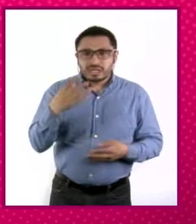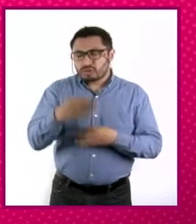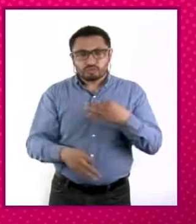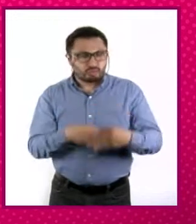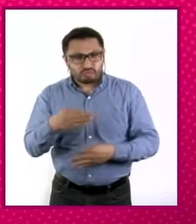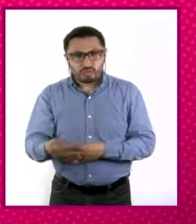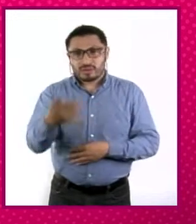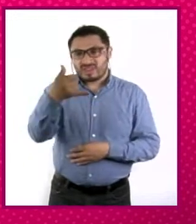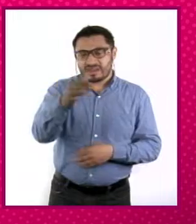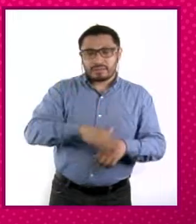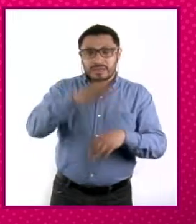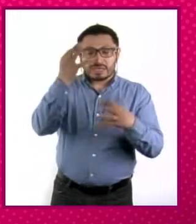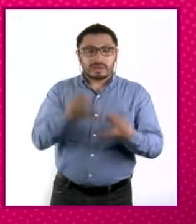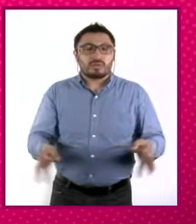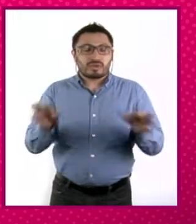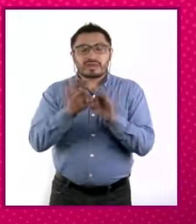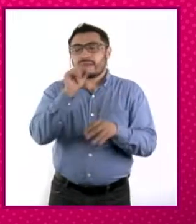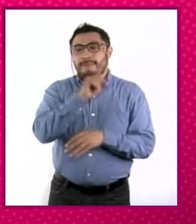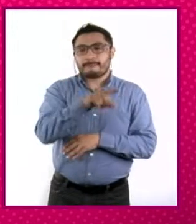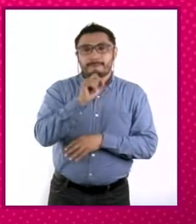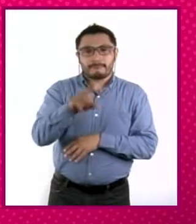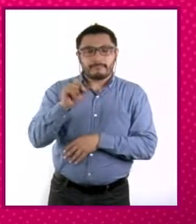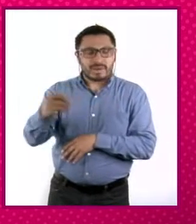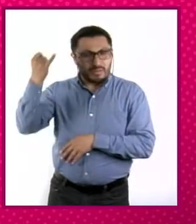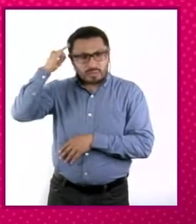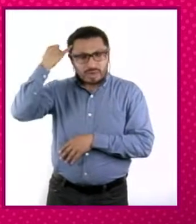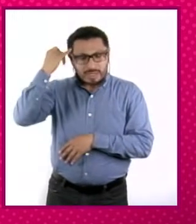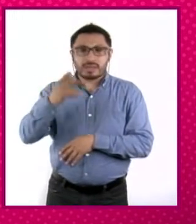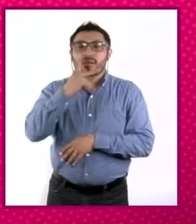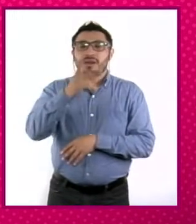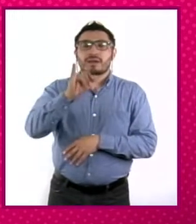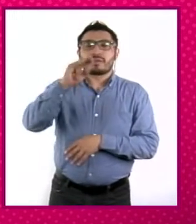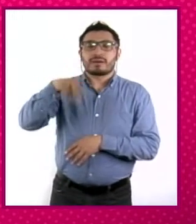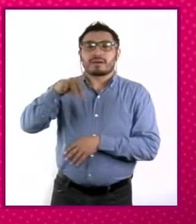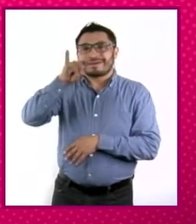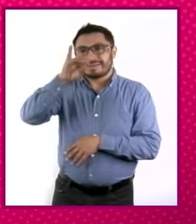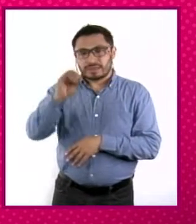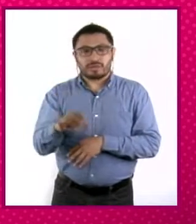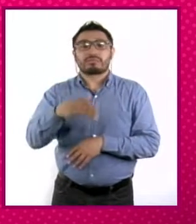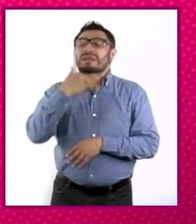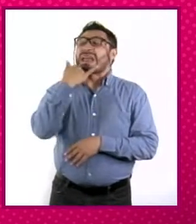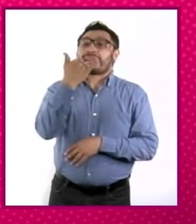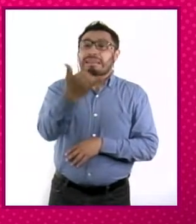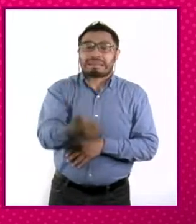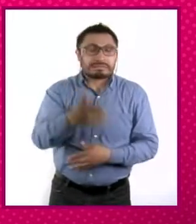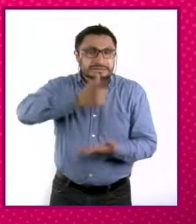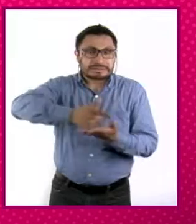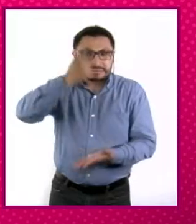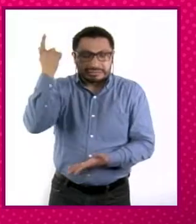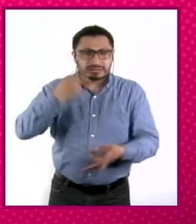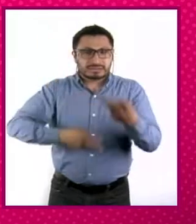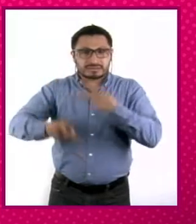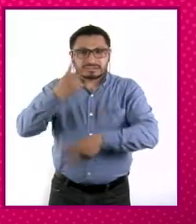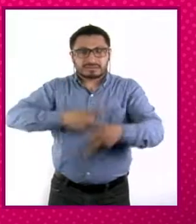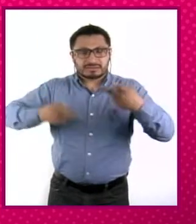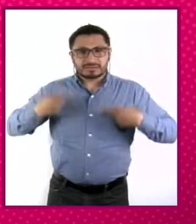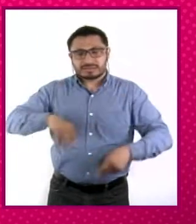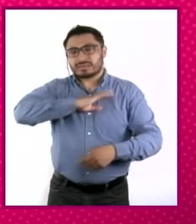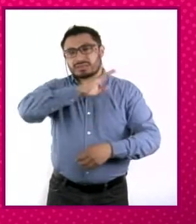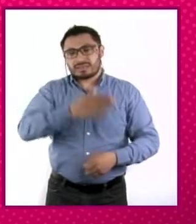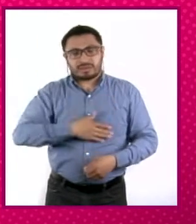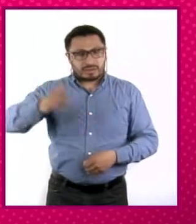importante, por parte de los propios indígenas. La palabra indio fue un errorzazo. Vinieron los españoles, vinieron